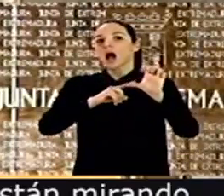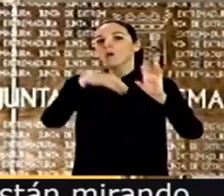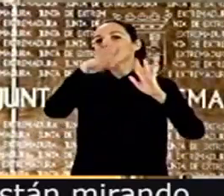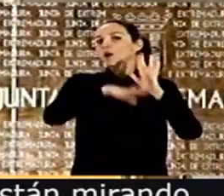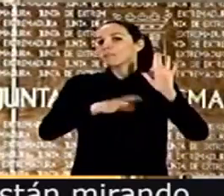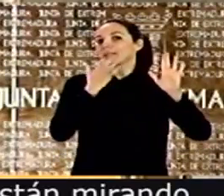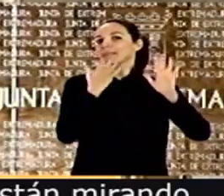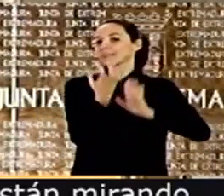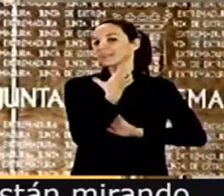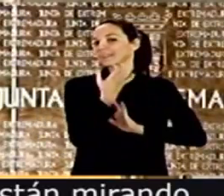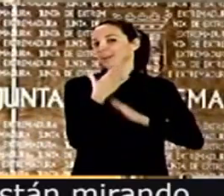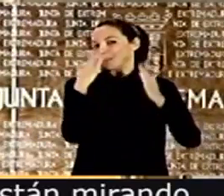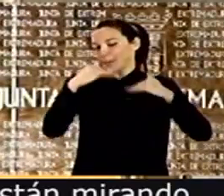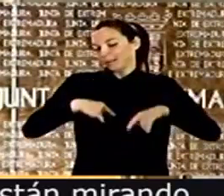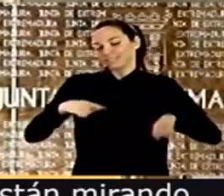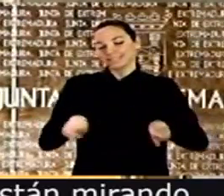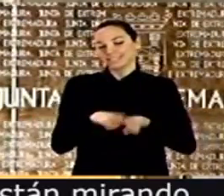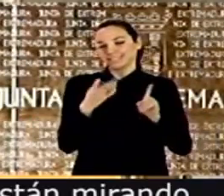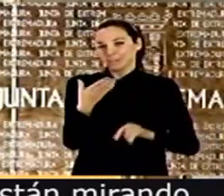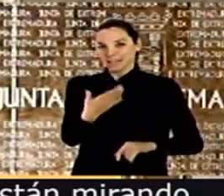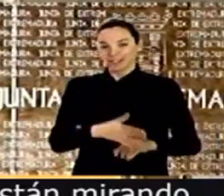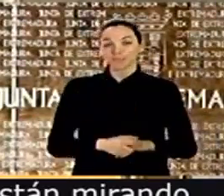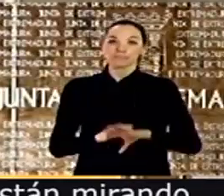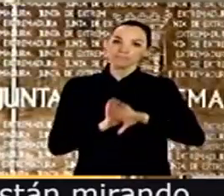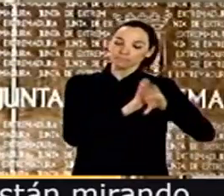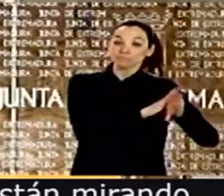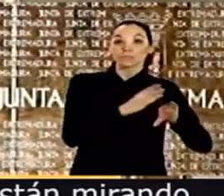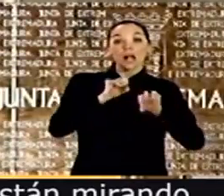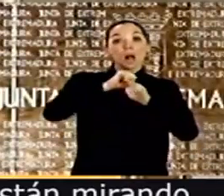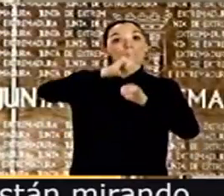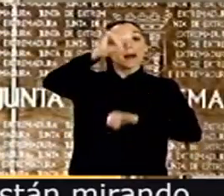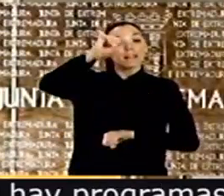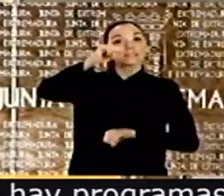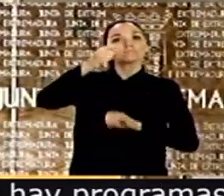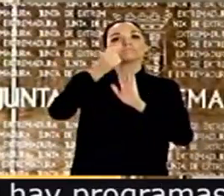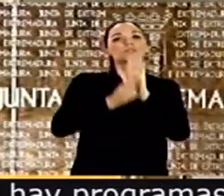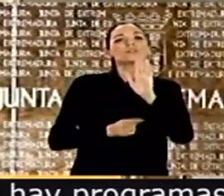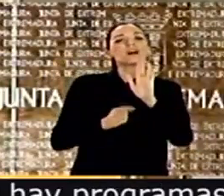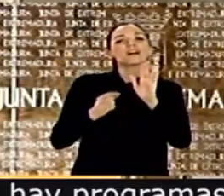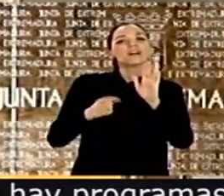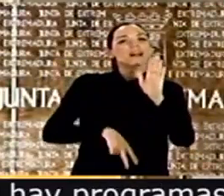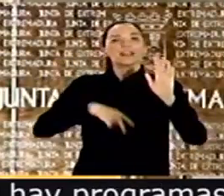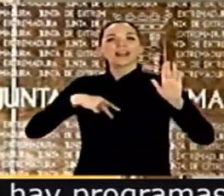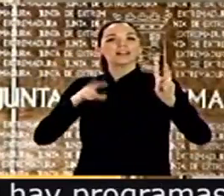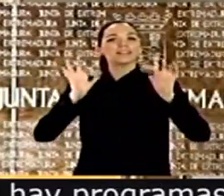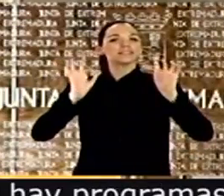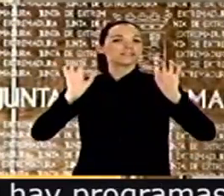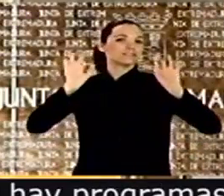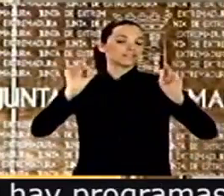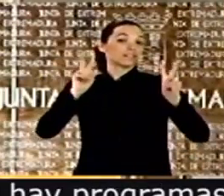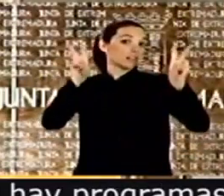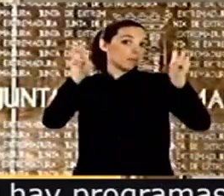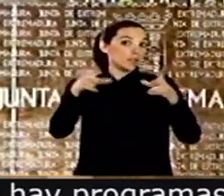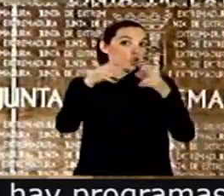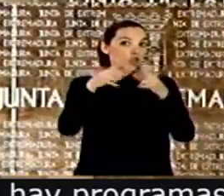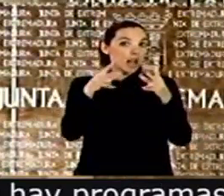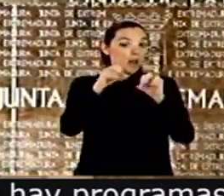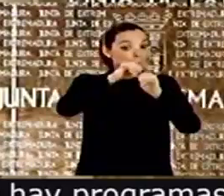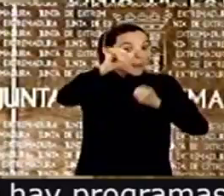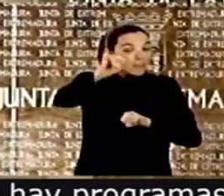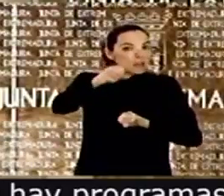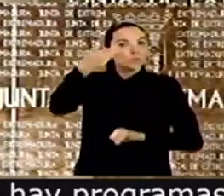saquen, no pasa nada. El MADES es lo más importante del paquete de medidas sociales que hoy traemos. Y les decía que también aprobamos 8 millones de